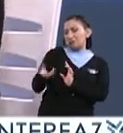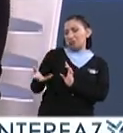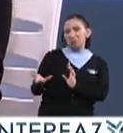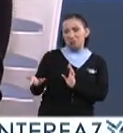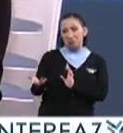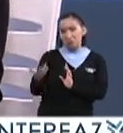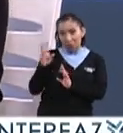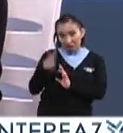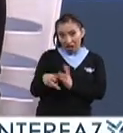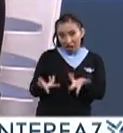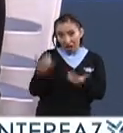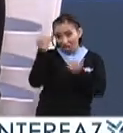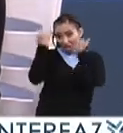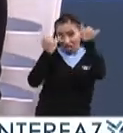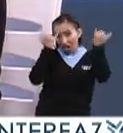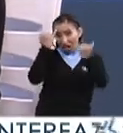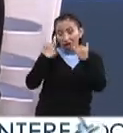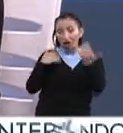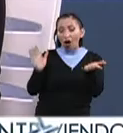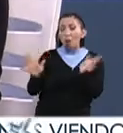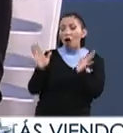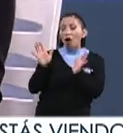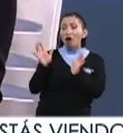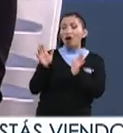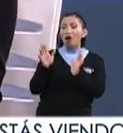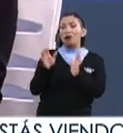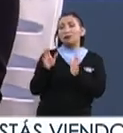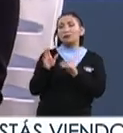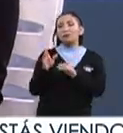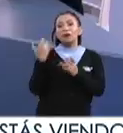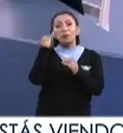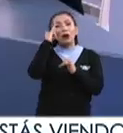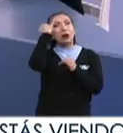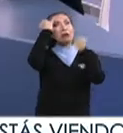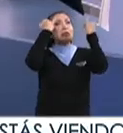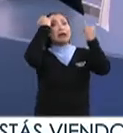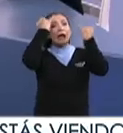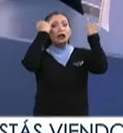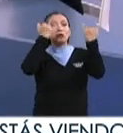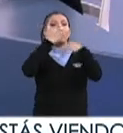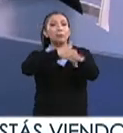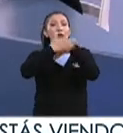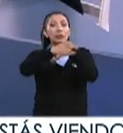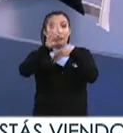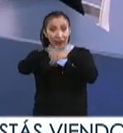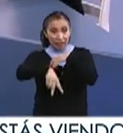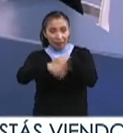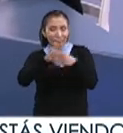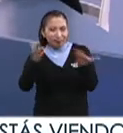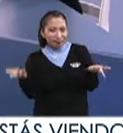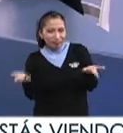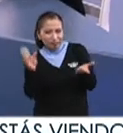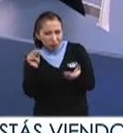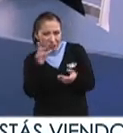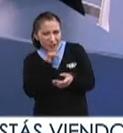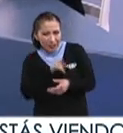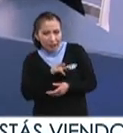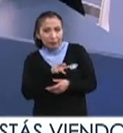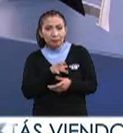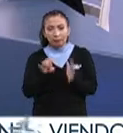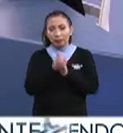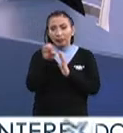mujeres, que no son ciertos, son como fotos, ¿no? Que son imágenes parciales de la realidad, no es verdad